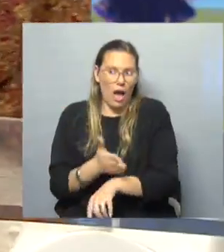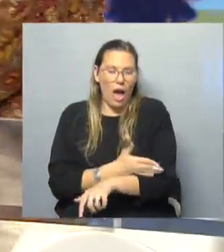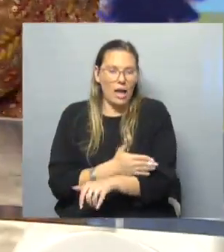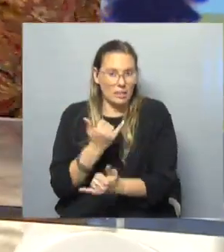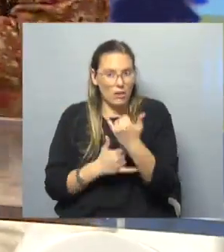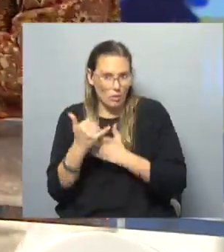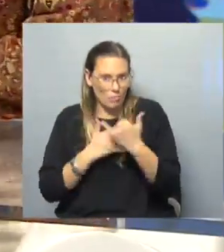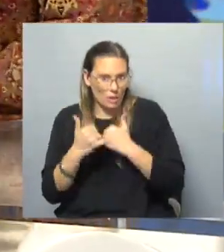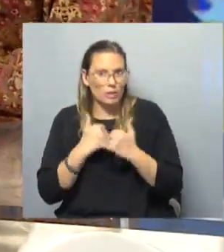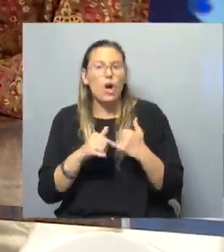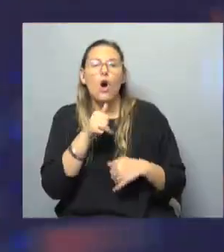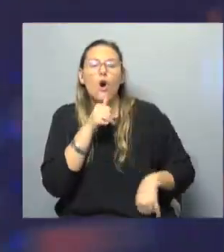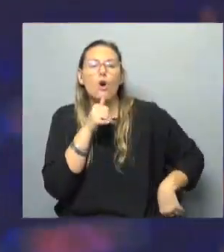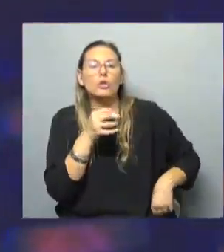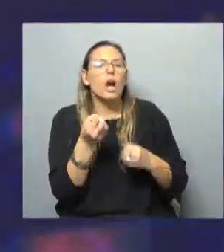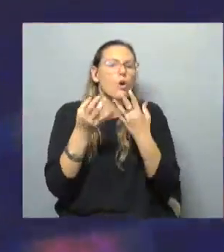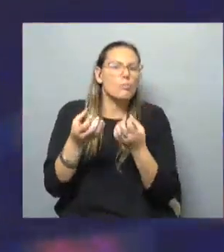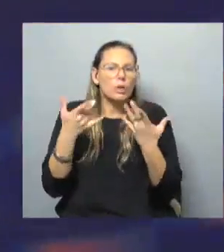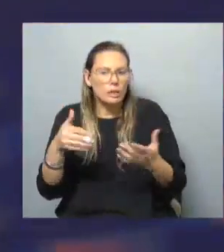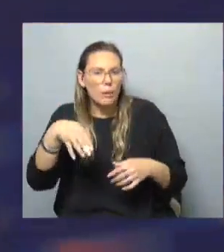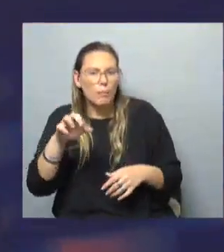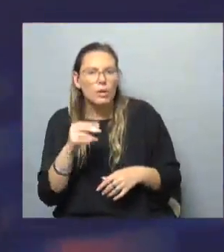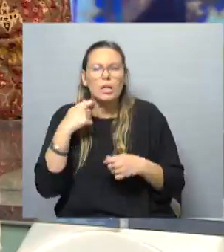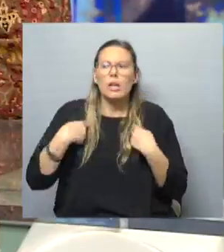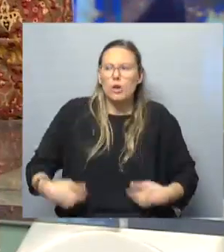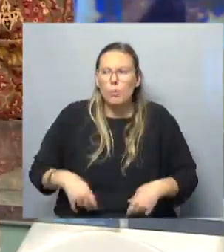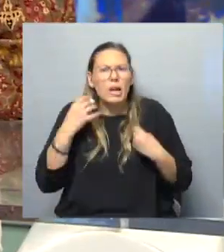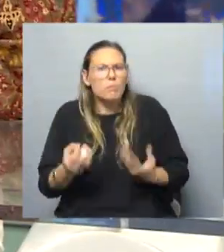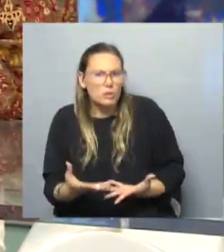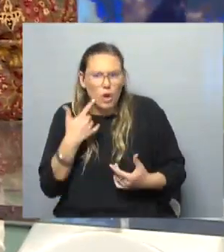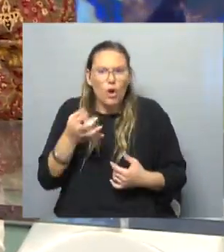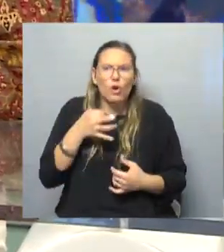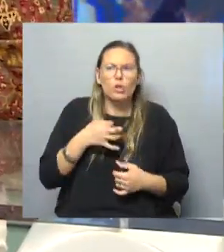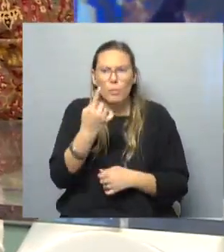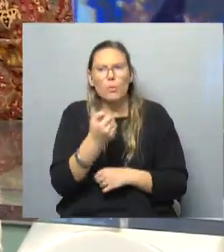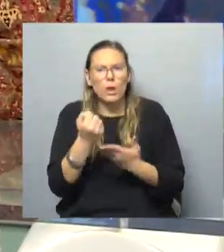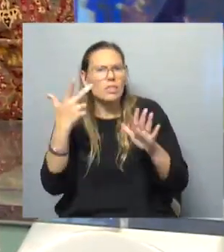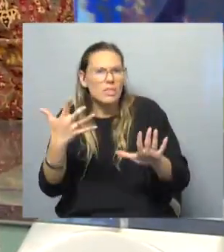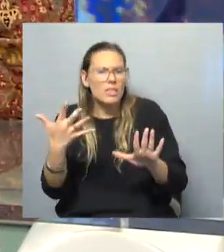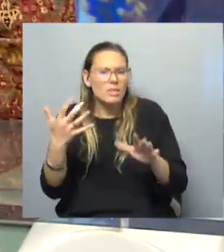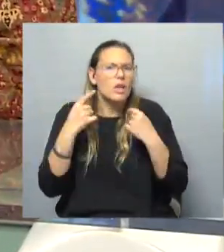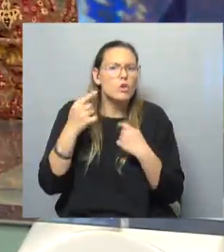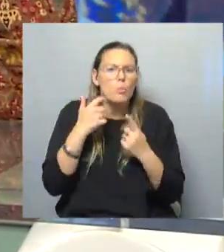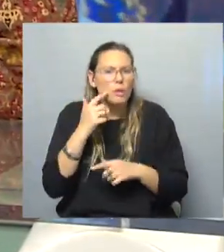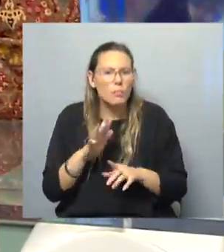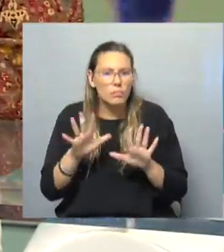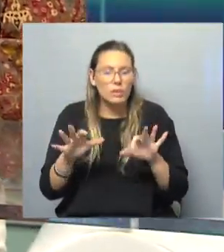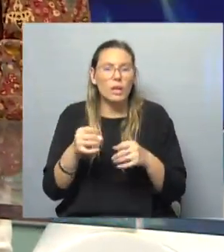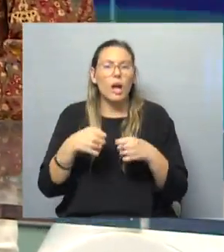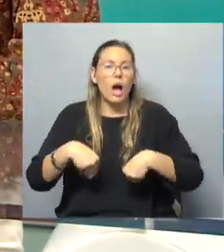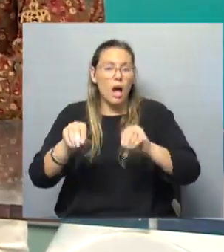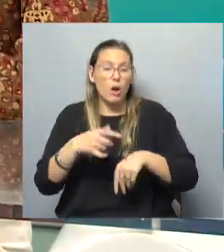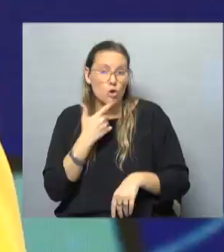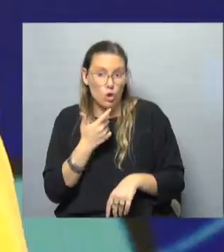divino! Contame, More, ¿cómo está? ¿Cómo está vestido? ¿Qué pasó? Decime, del 1 al 10. Bah, estoy chocho la vida. También alfombra vamos a roja.